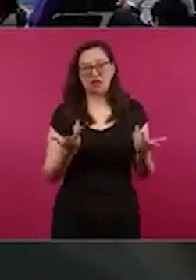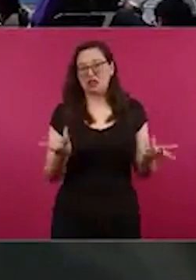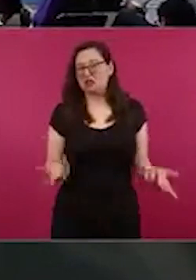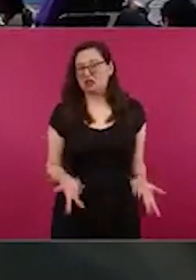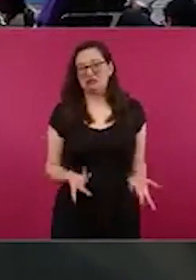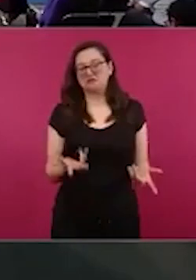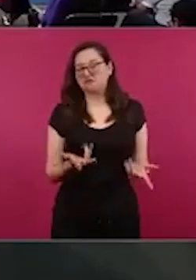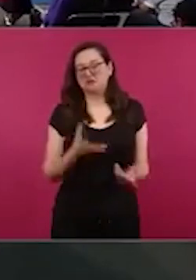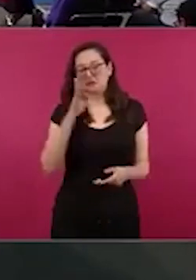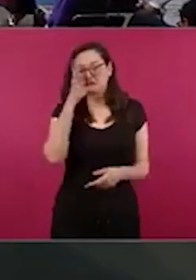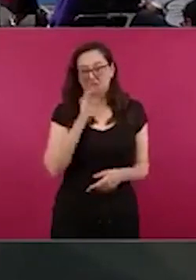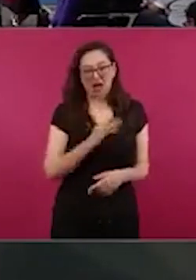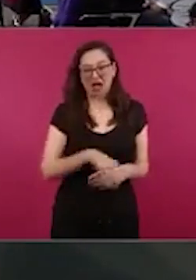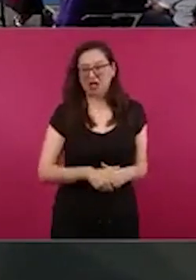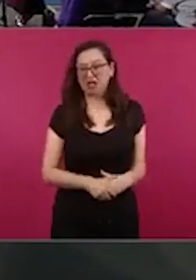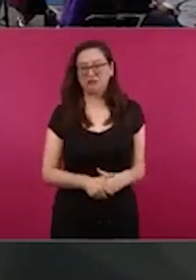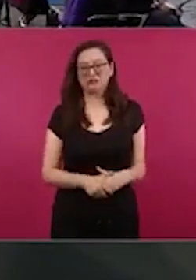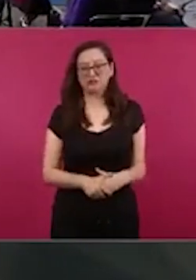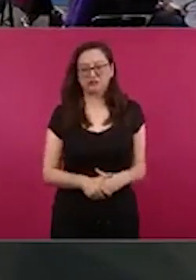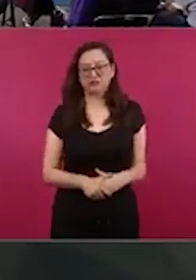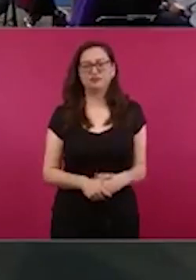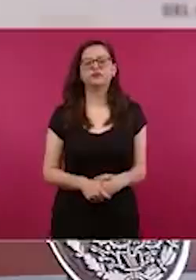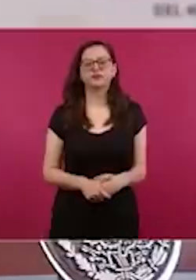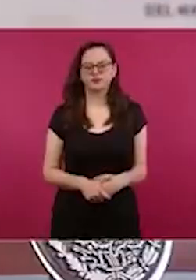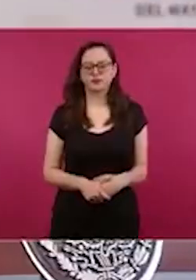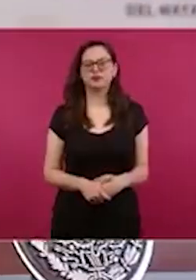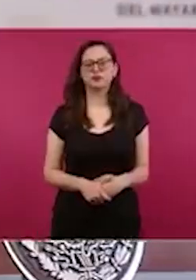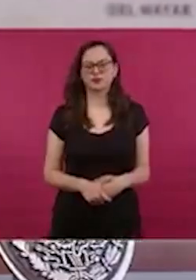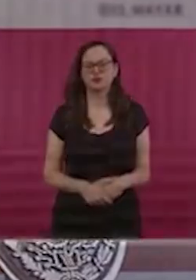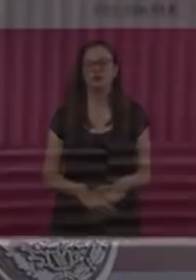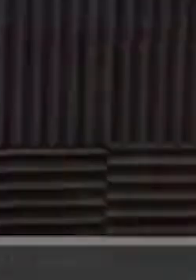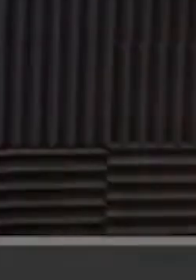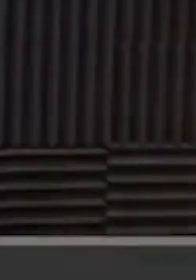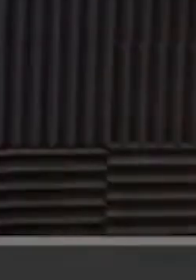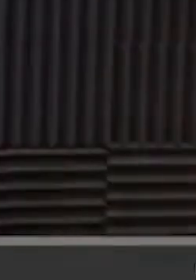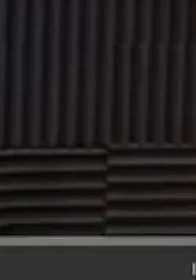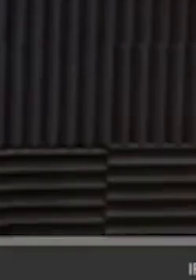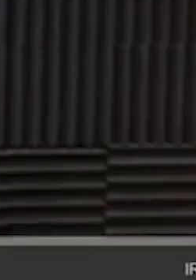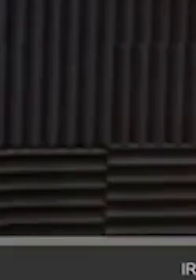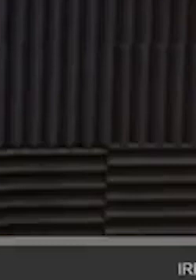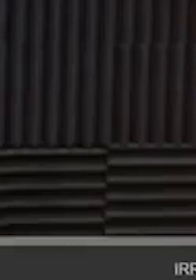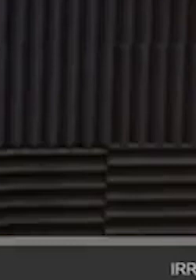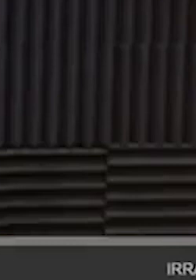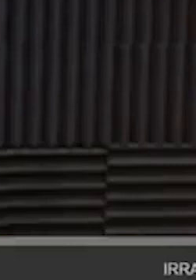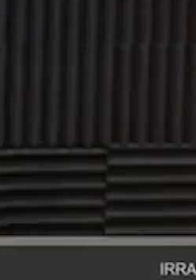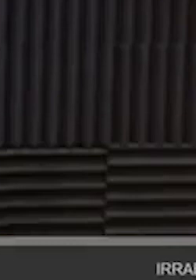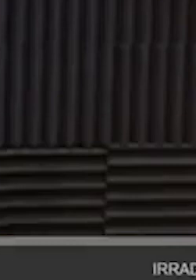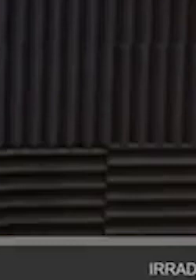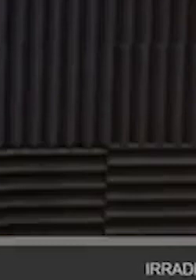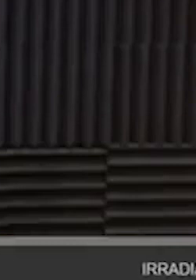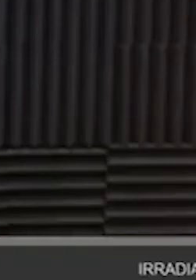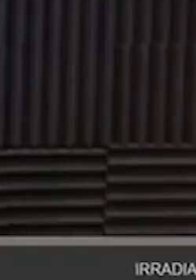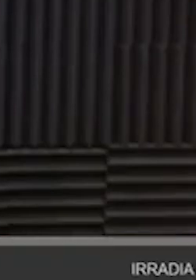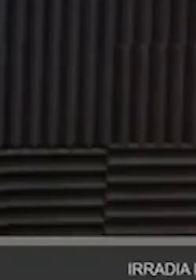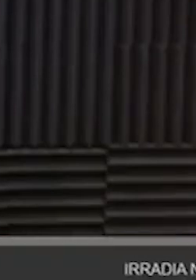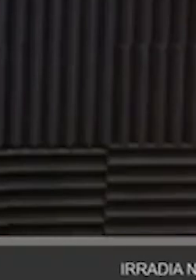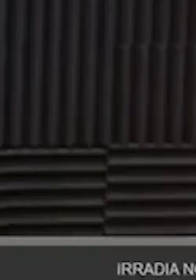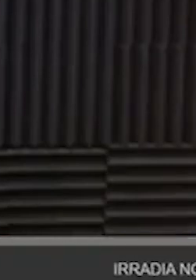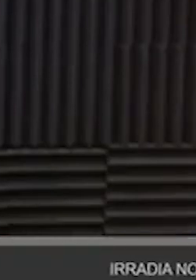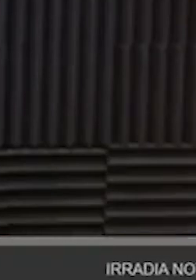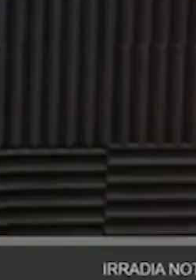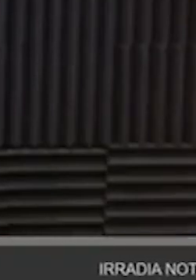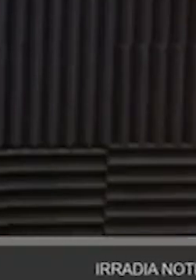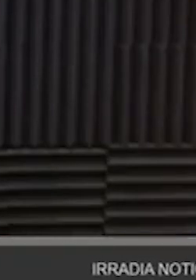atendiendo pues es un asunto transitorio que ha llevado casi los 6 años de su gobierno que el Centro Nacional